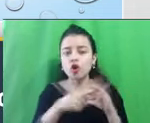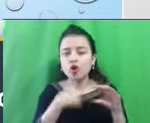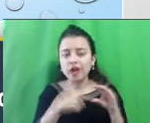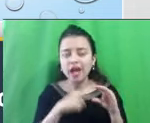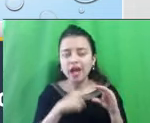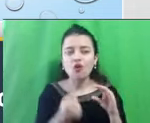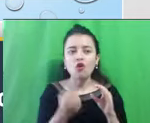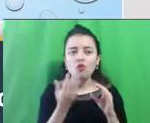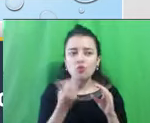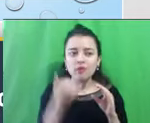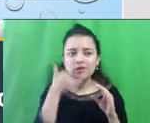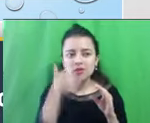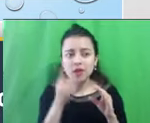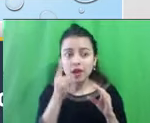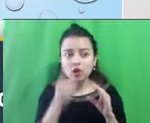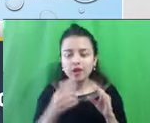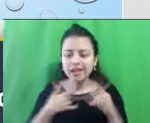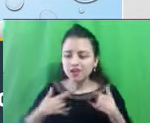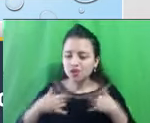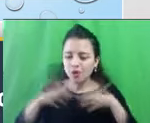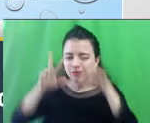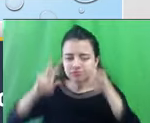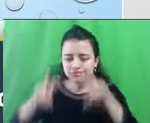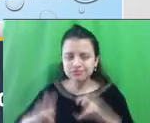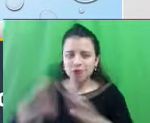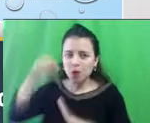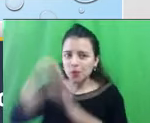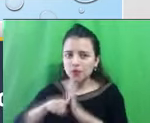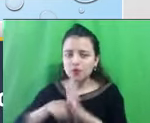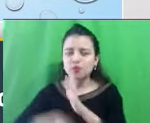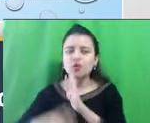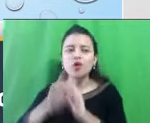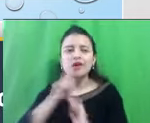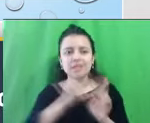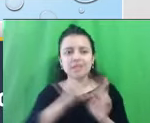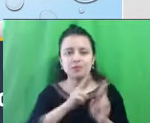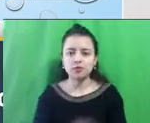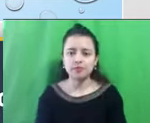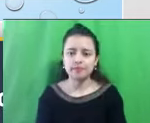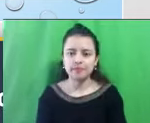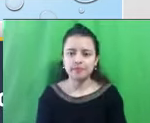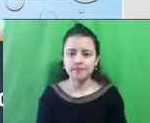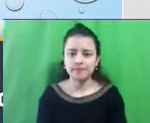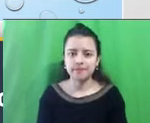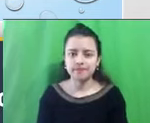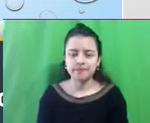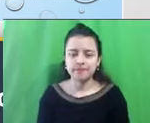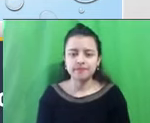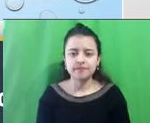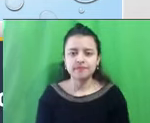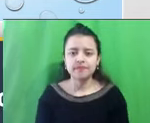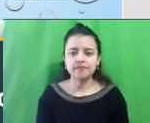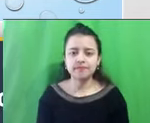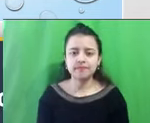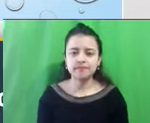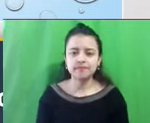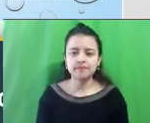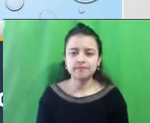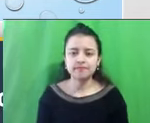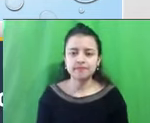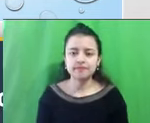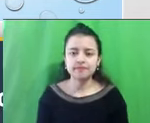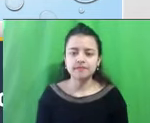términos totalmente diferentes, aunque son congruentes, el uno con el otro. Pero si su merced al final me da el correo y yo